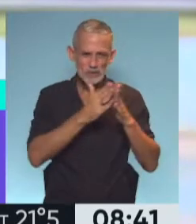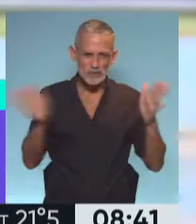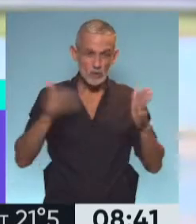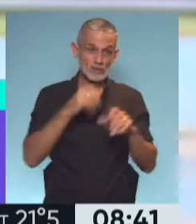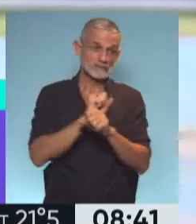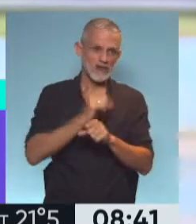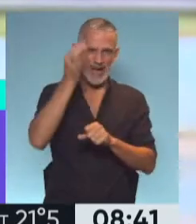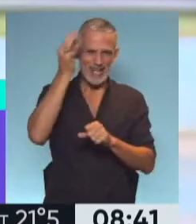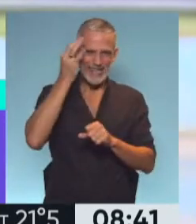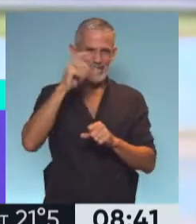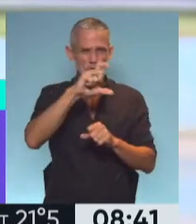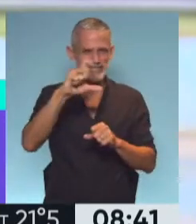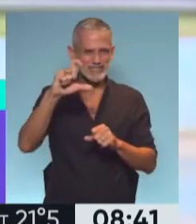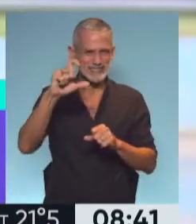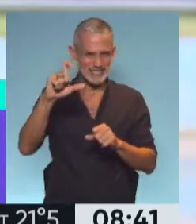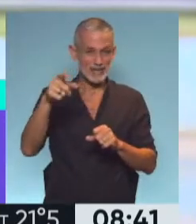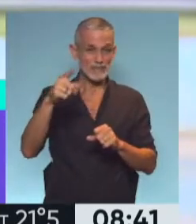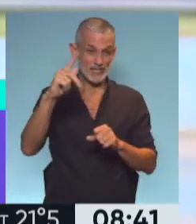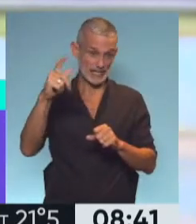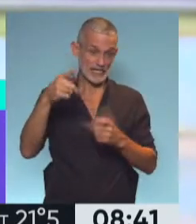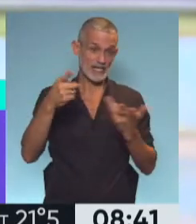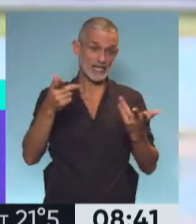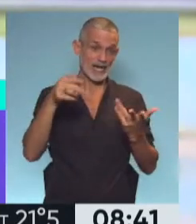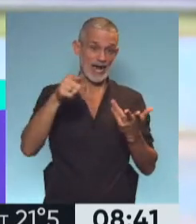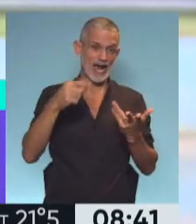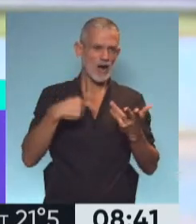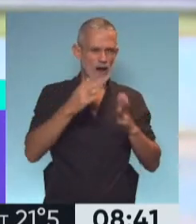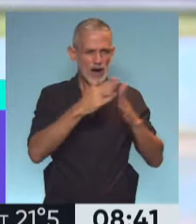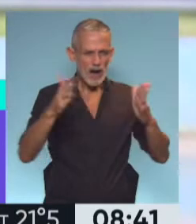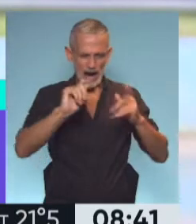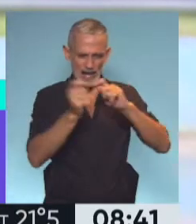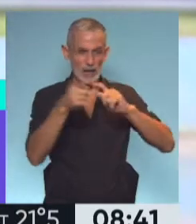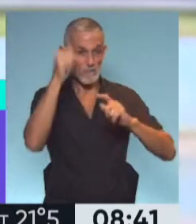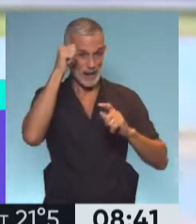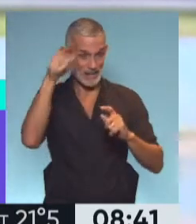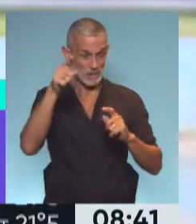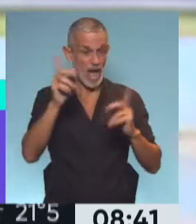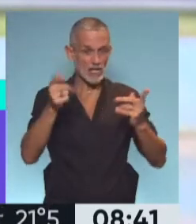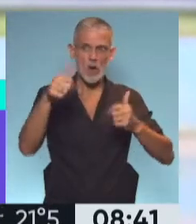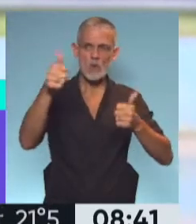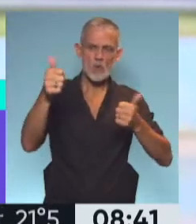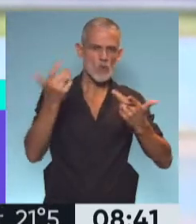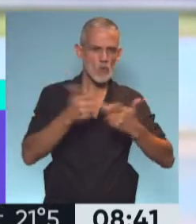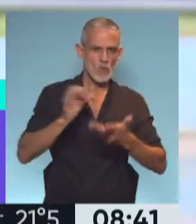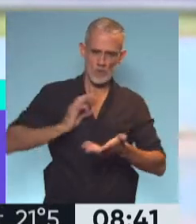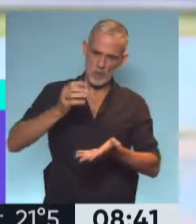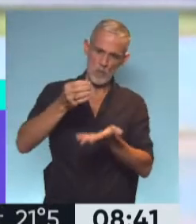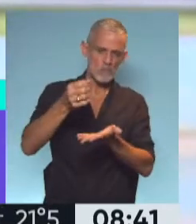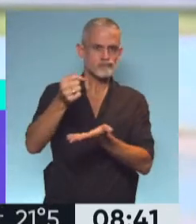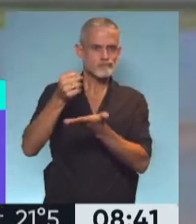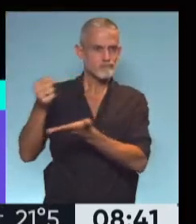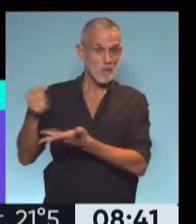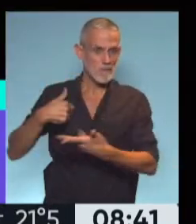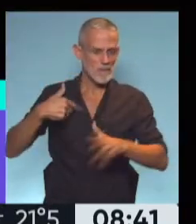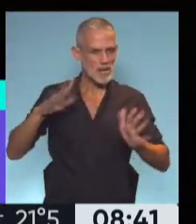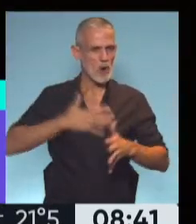estaba haciendo teatro en el CCC, haciendo la obra Trastorno, que veníamos de un éxito ahí en Mar del Plata, habíamos ganado varios Estrellas de Mar,